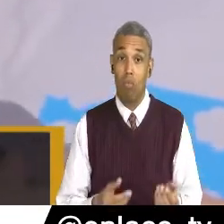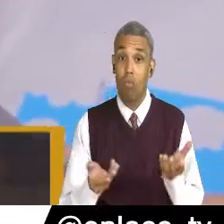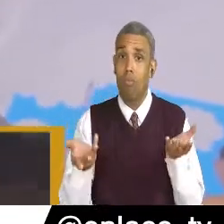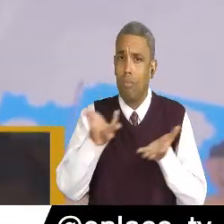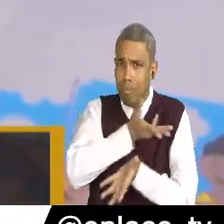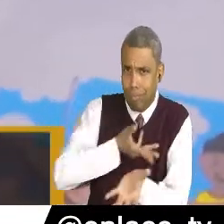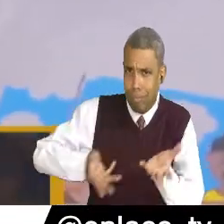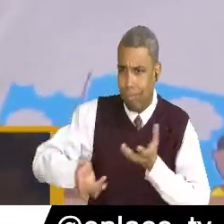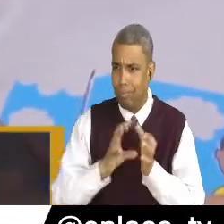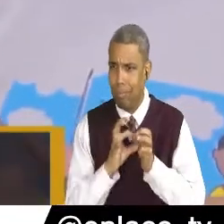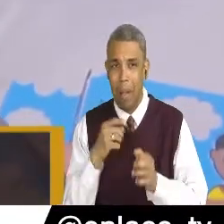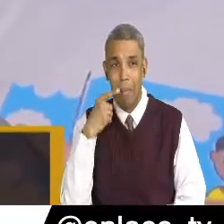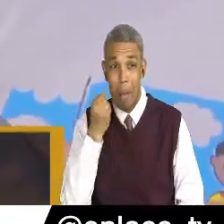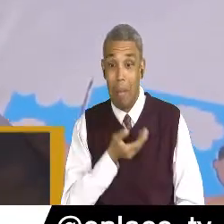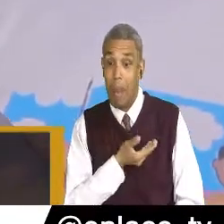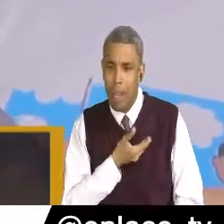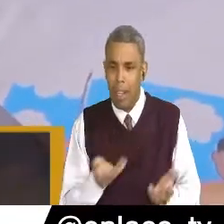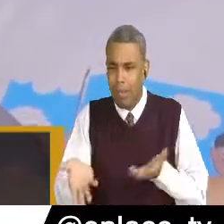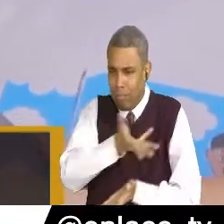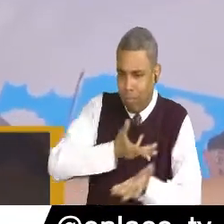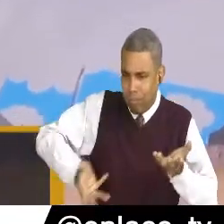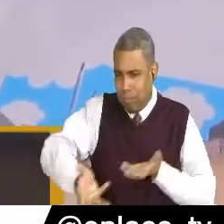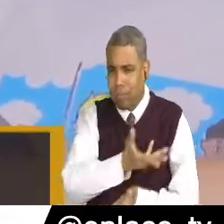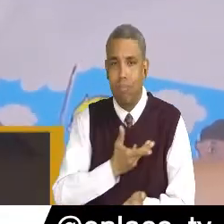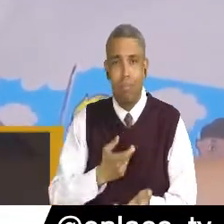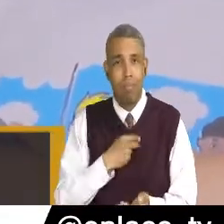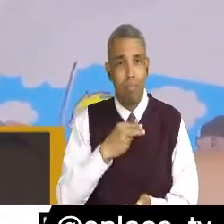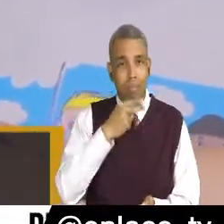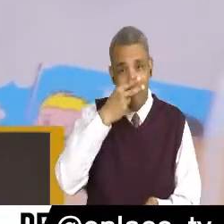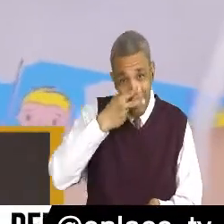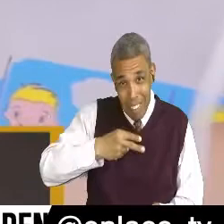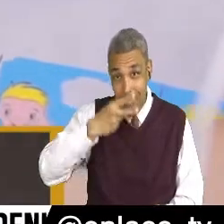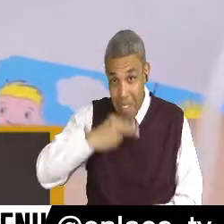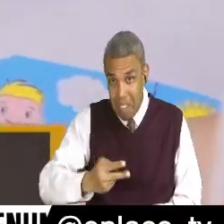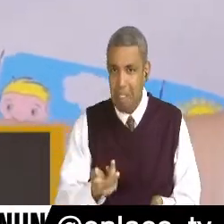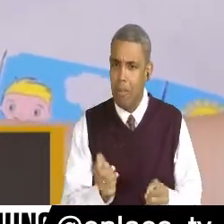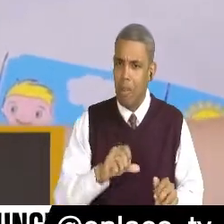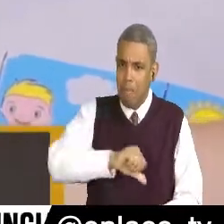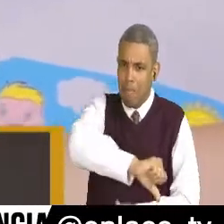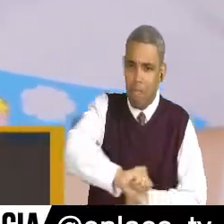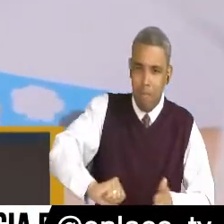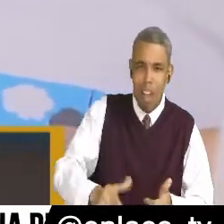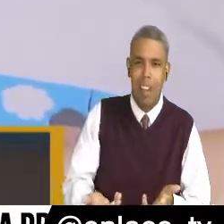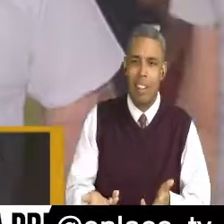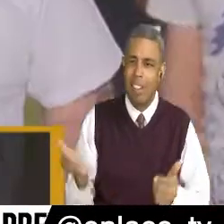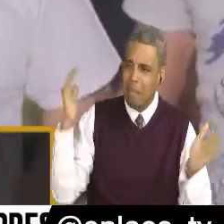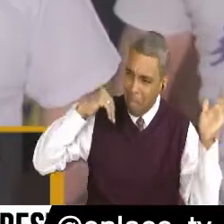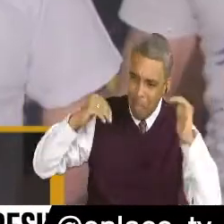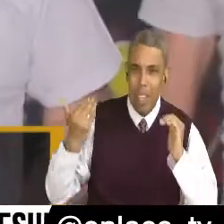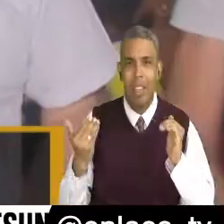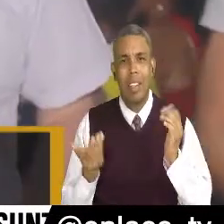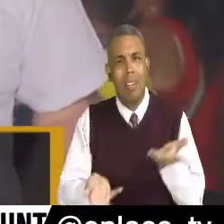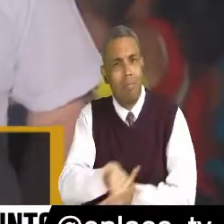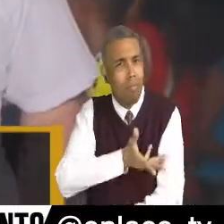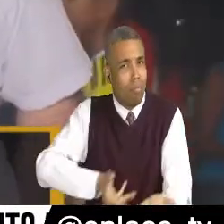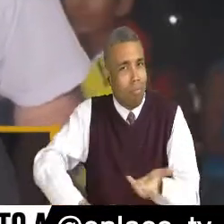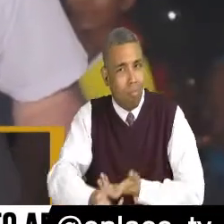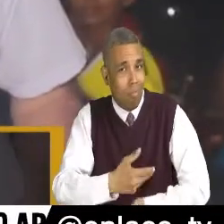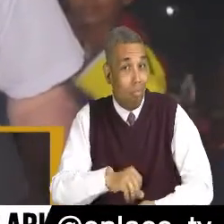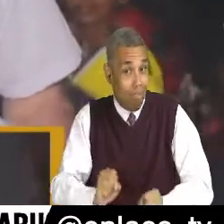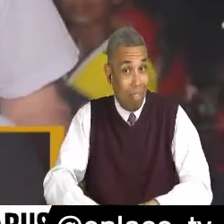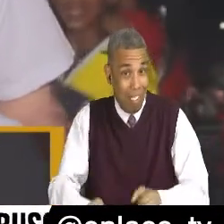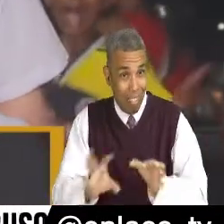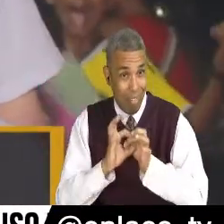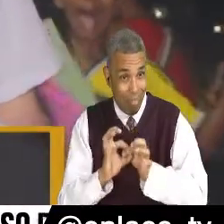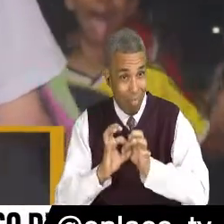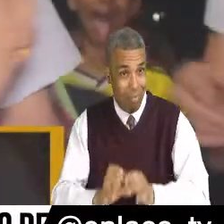podemos estar, los papitos y las mamitas, estar compartiendo, no solamente en la casa, sino en un parque, en diversiones, en sentarnos a leer un cuento con ellos. A la